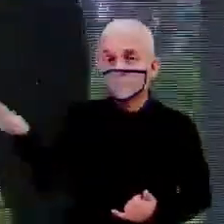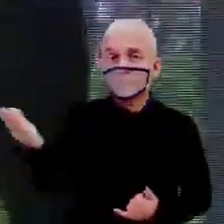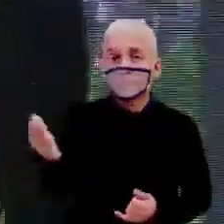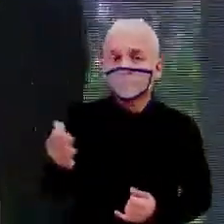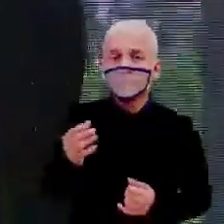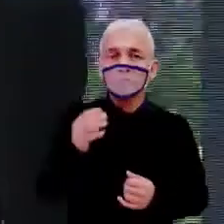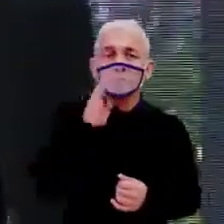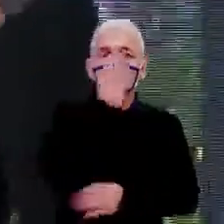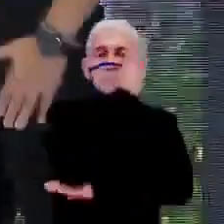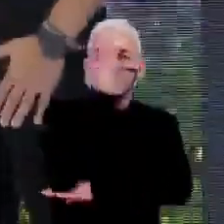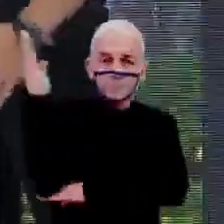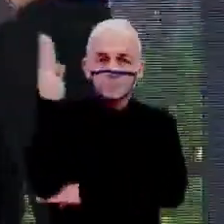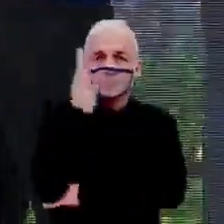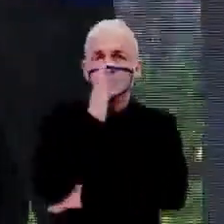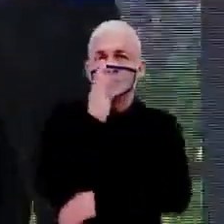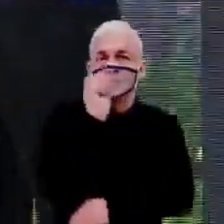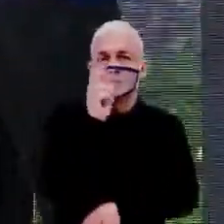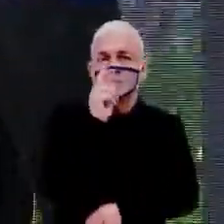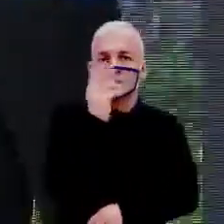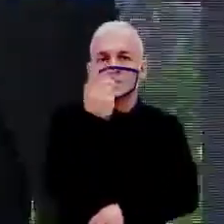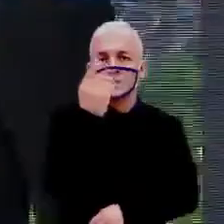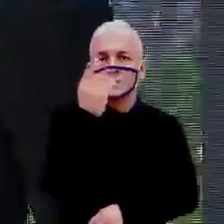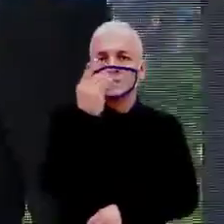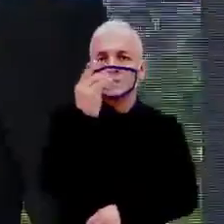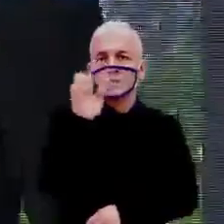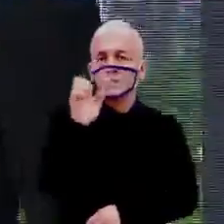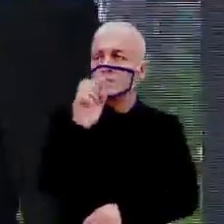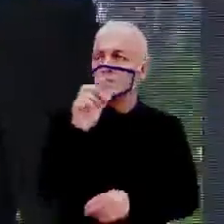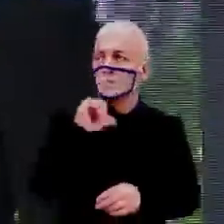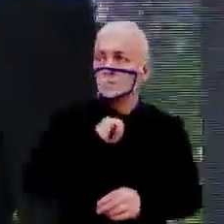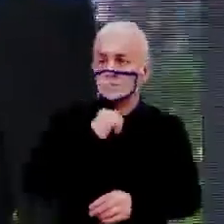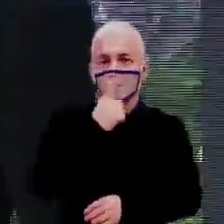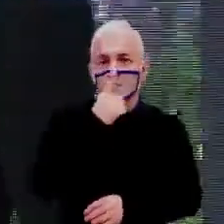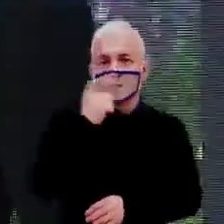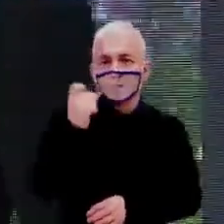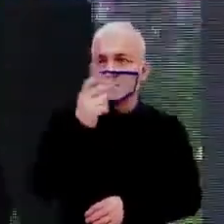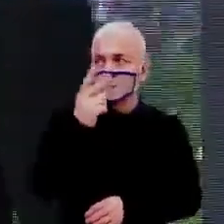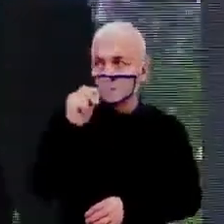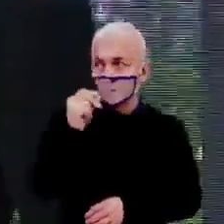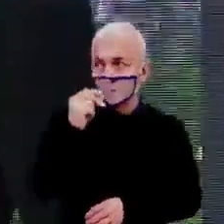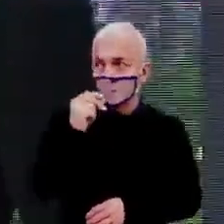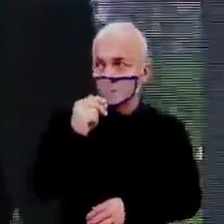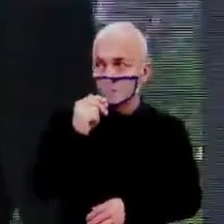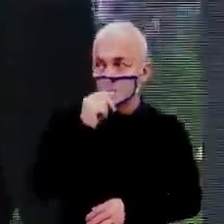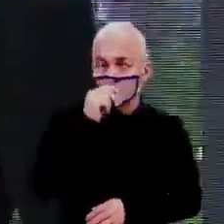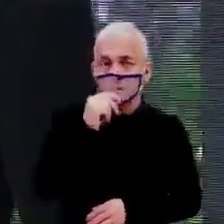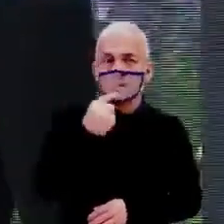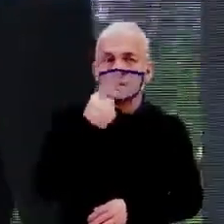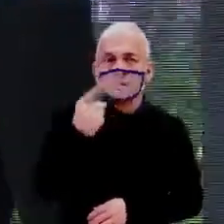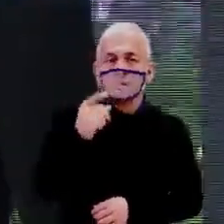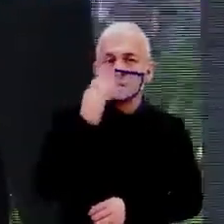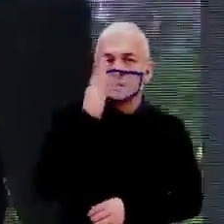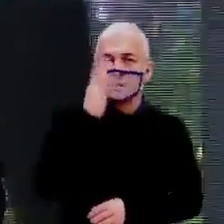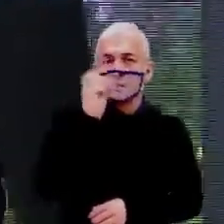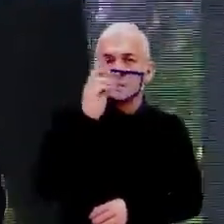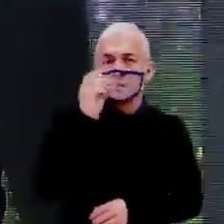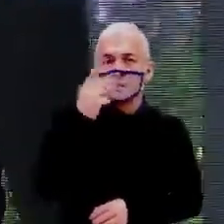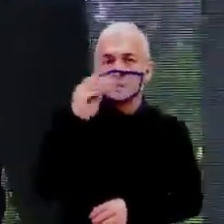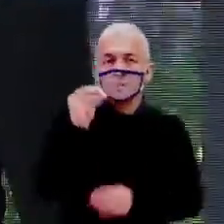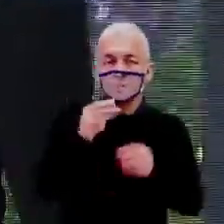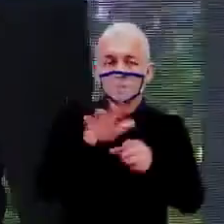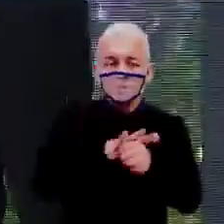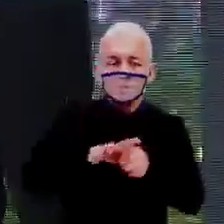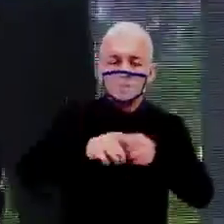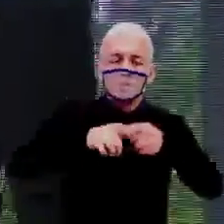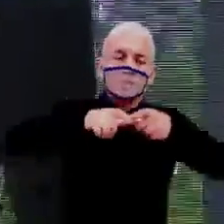barrios como El Bosque, que Rafa tiene más de 120 vías, ¿no? Sí, el Bosque sí. El Bosque es el barrio más grande. Más